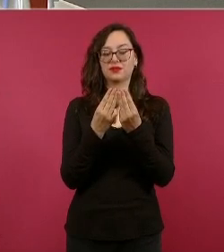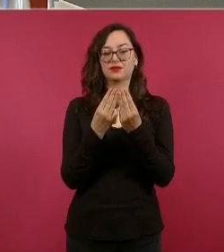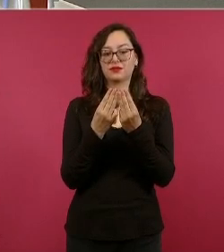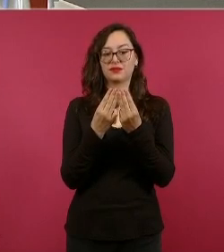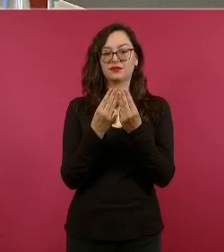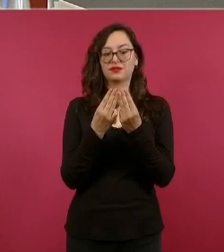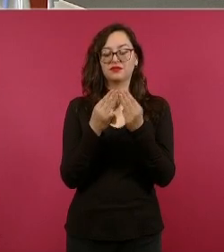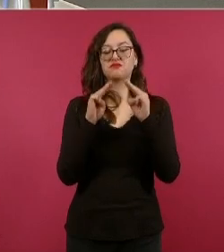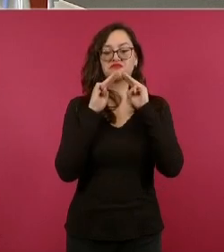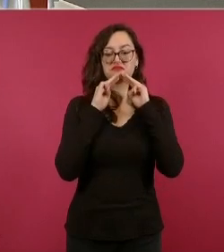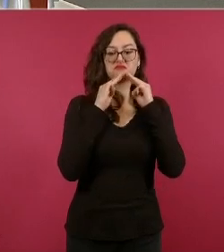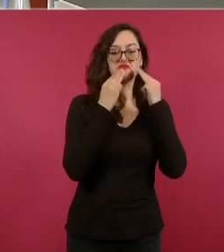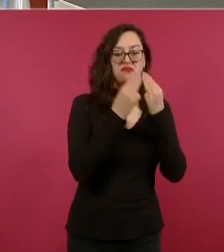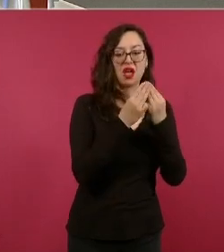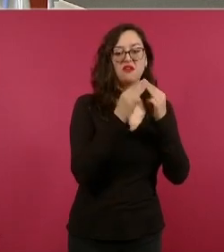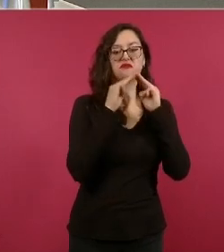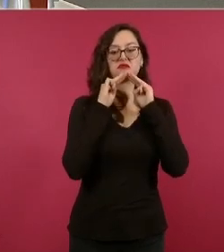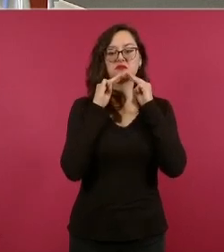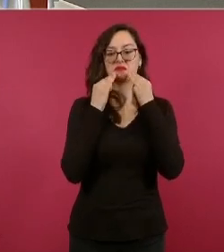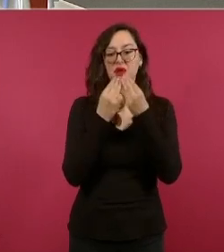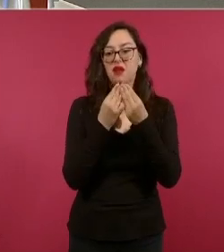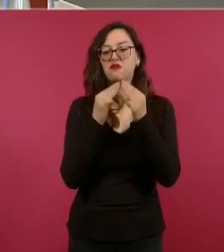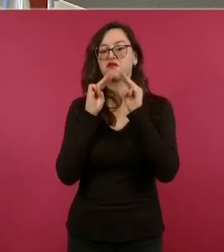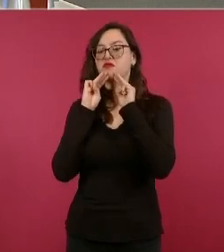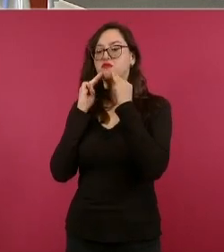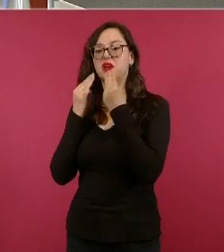Y aquí también, narco.